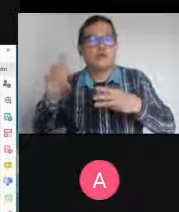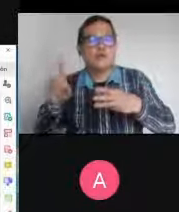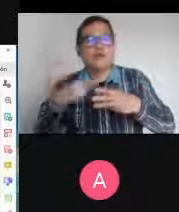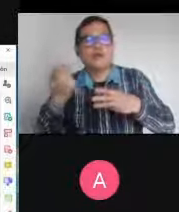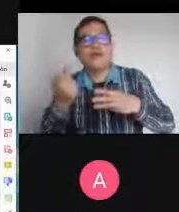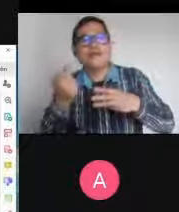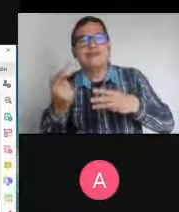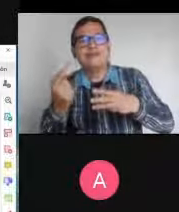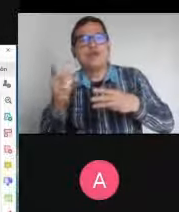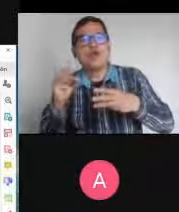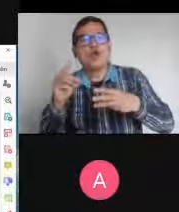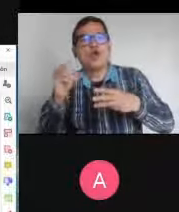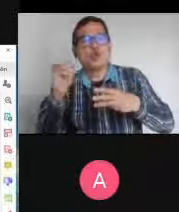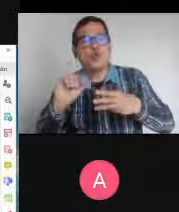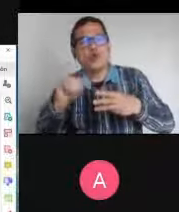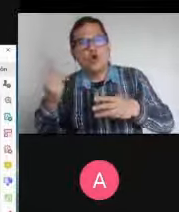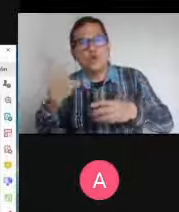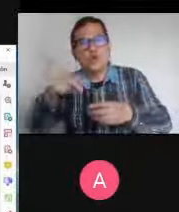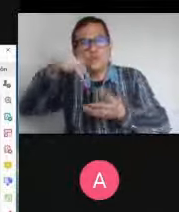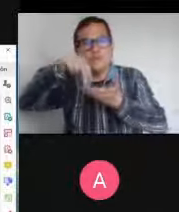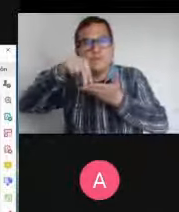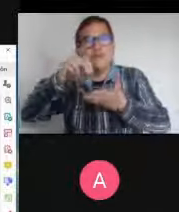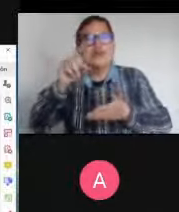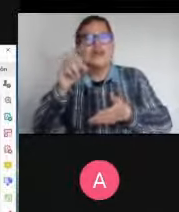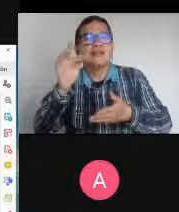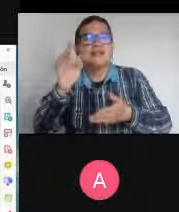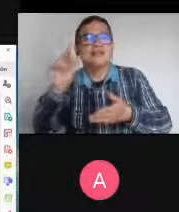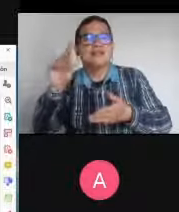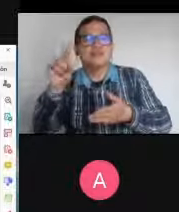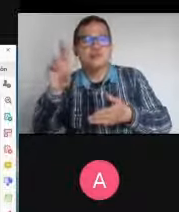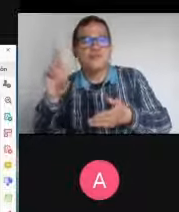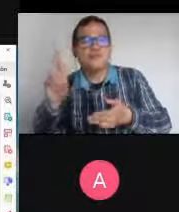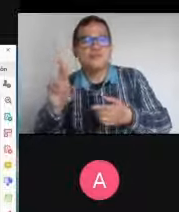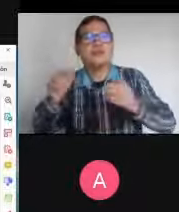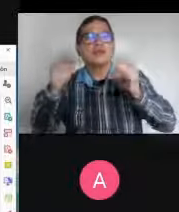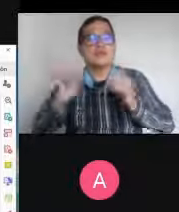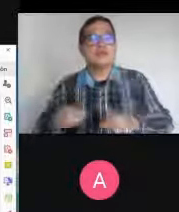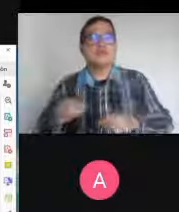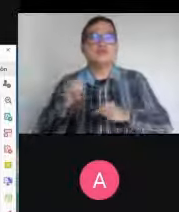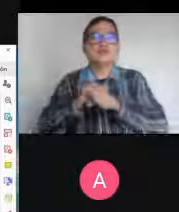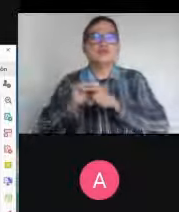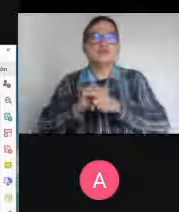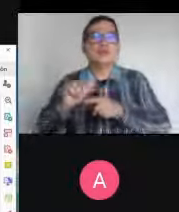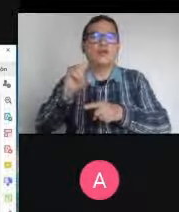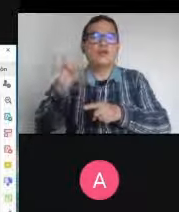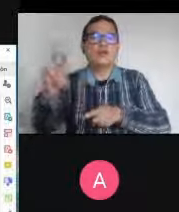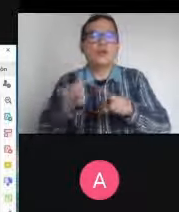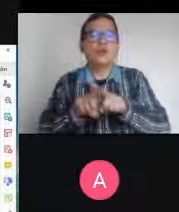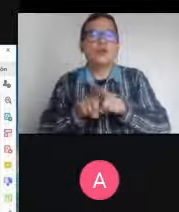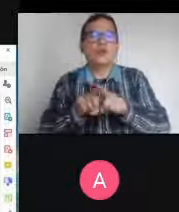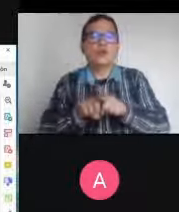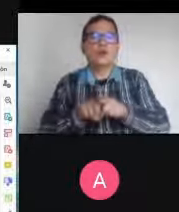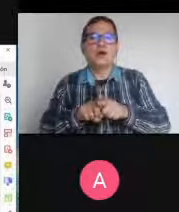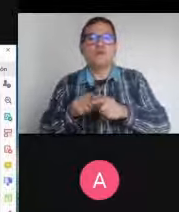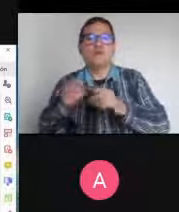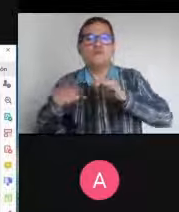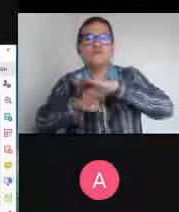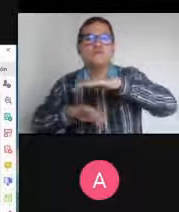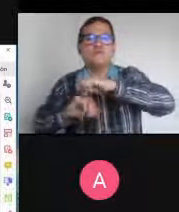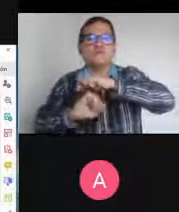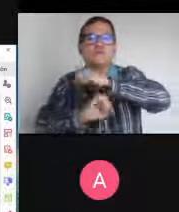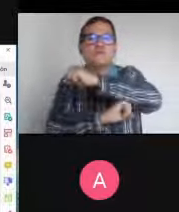Y pues en la práctica, como ya lo había indicado anteriormente, pues trabajaremos dos montajes. El primero es el rectificador de onda completa y la segunda